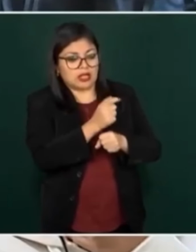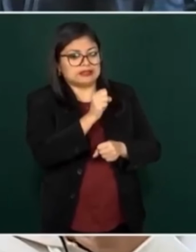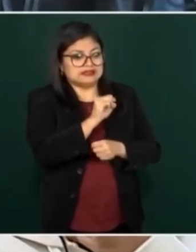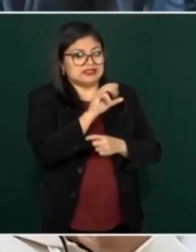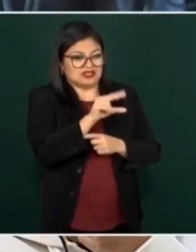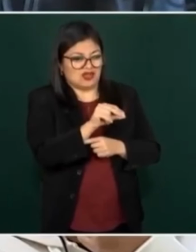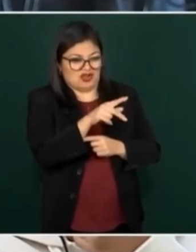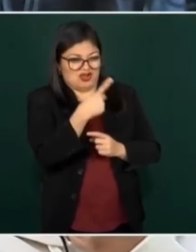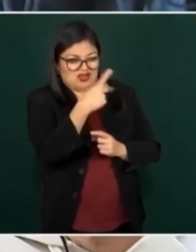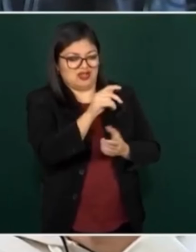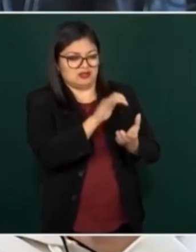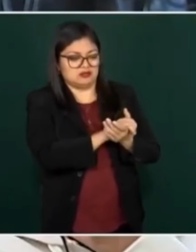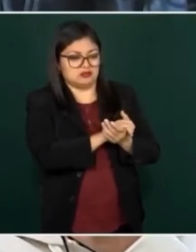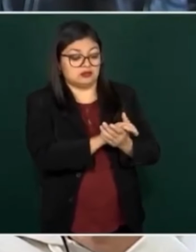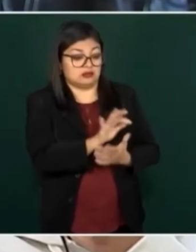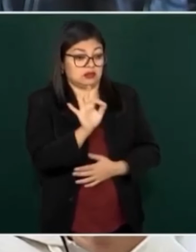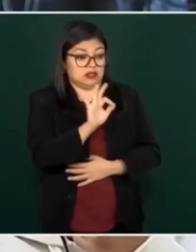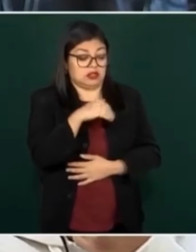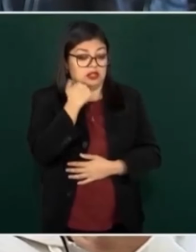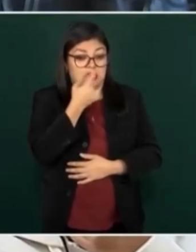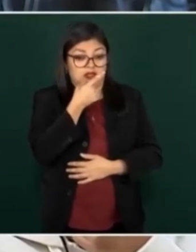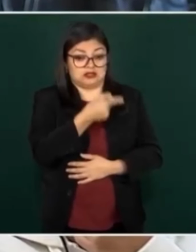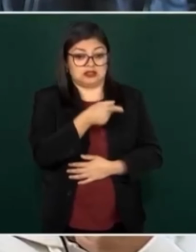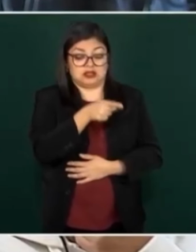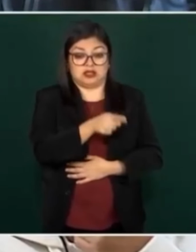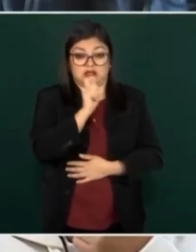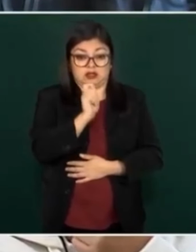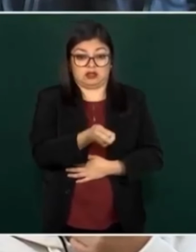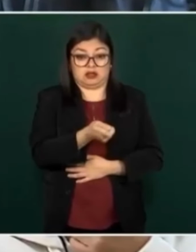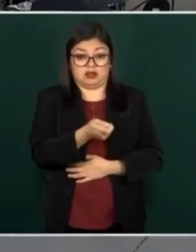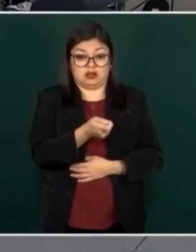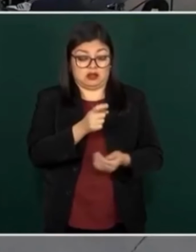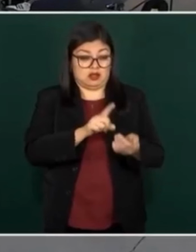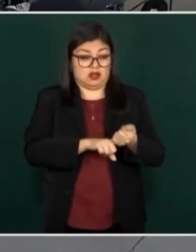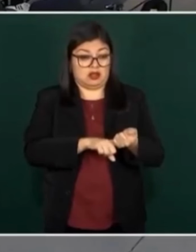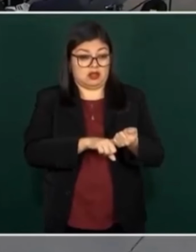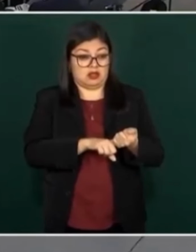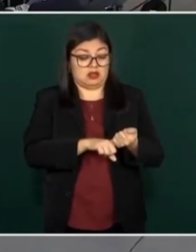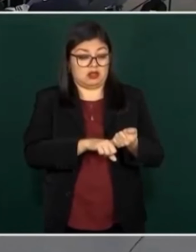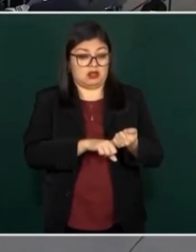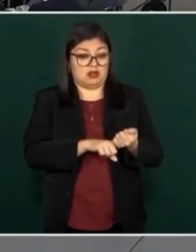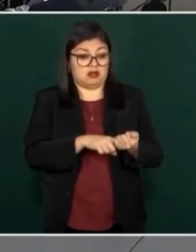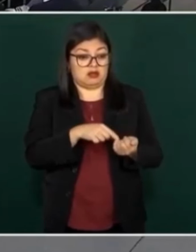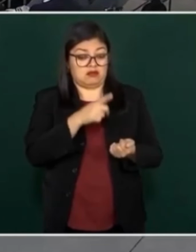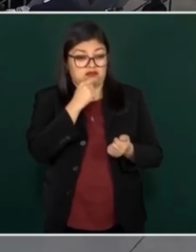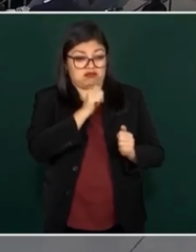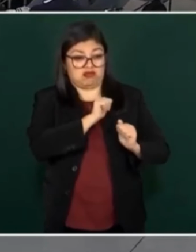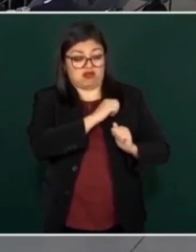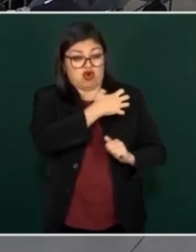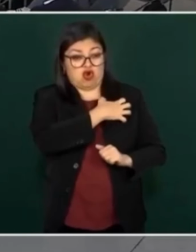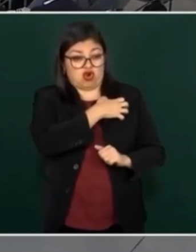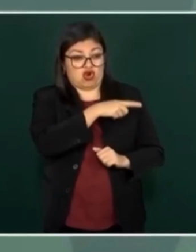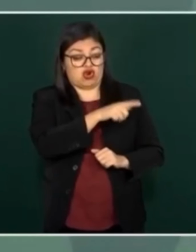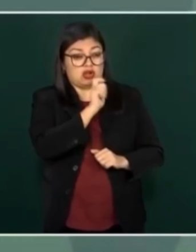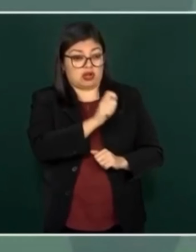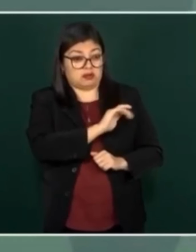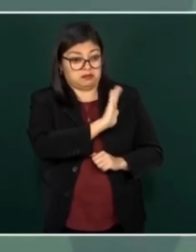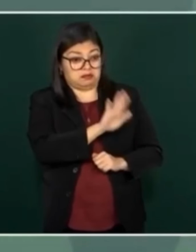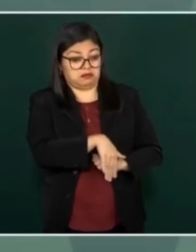decir, ¿se presume que ya no está con vida el coronel? Pues bueno, ya llevamos bastante